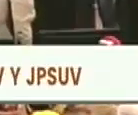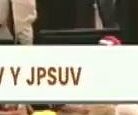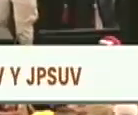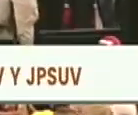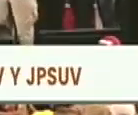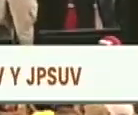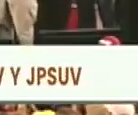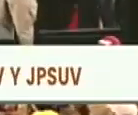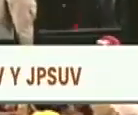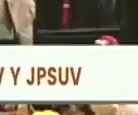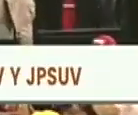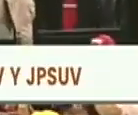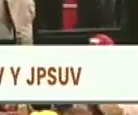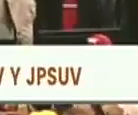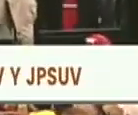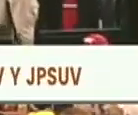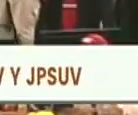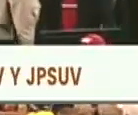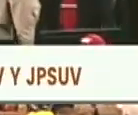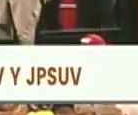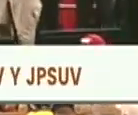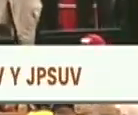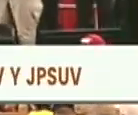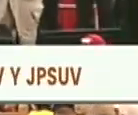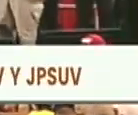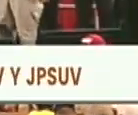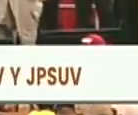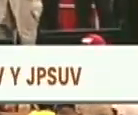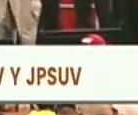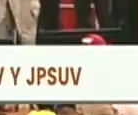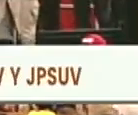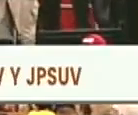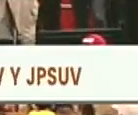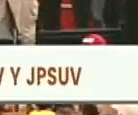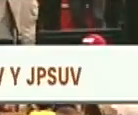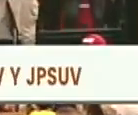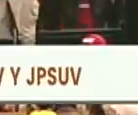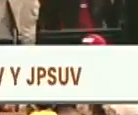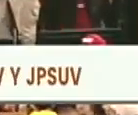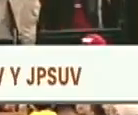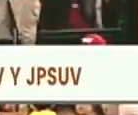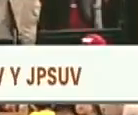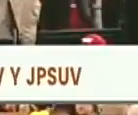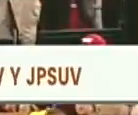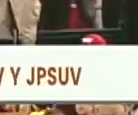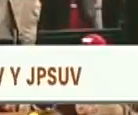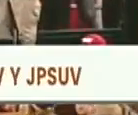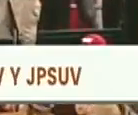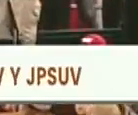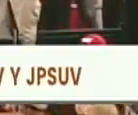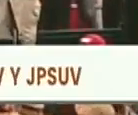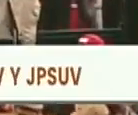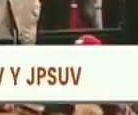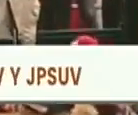¿Están cansados? Ah, eso es lo que yo quería saber. ¿Para dónde vamos? ¡Para adelante! Siéntese, por